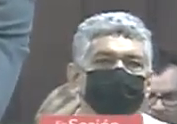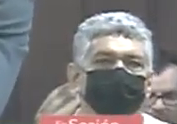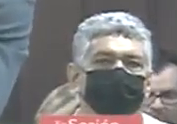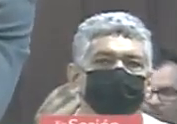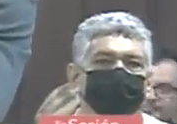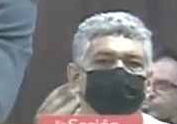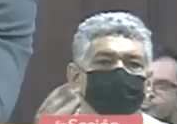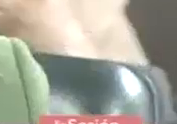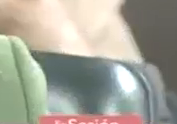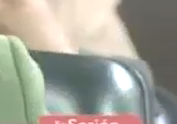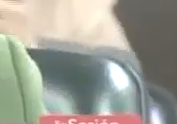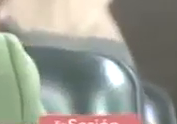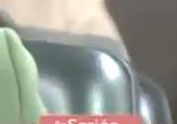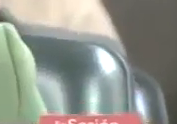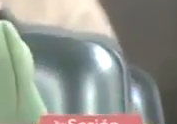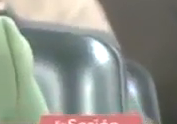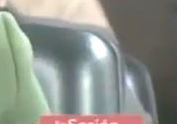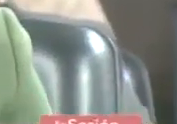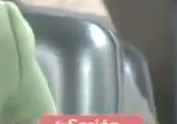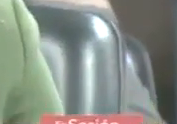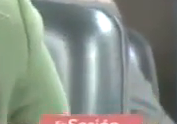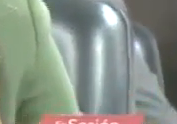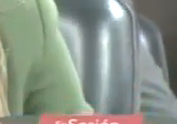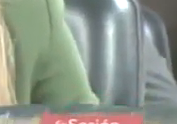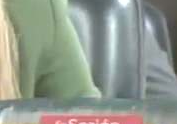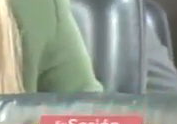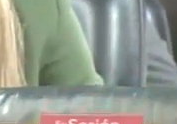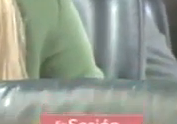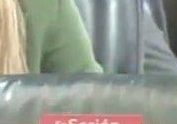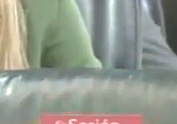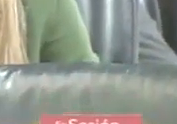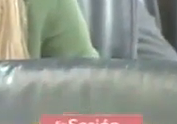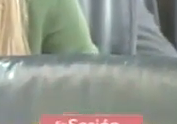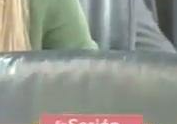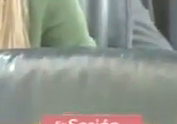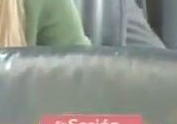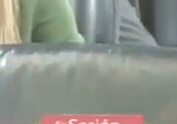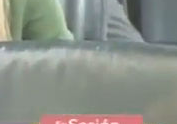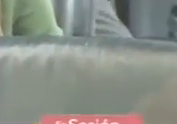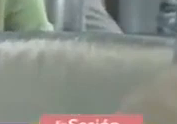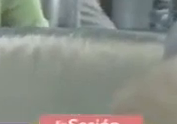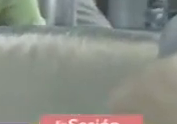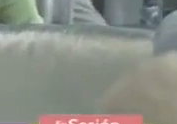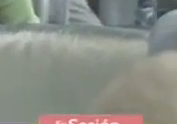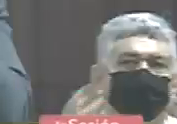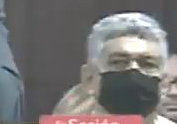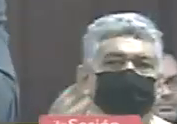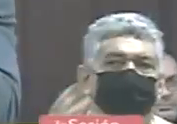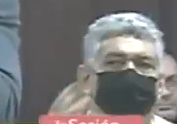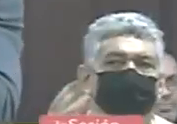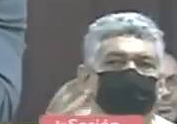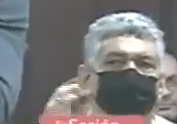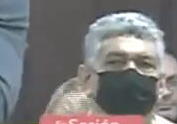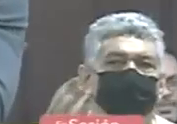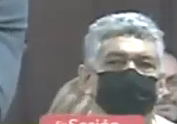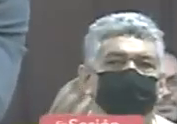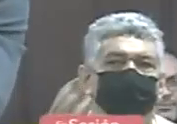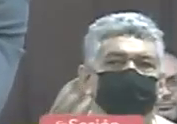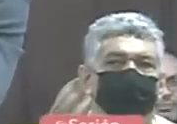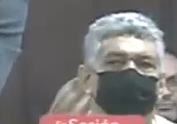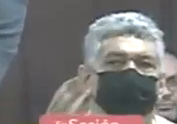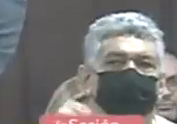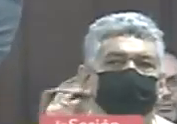el título y la figura de nuestro libertador Simón Bolívar. Como lo decía nuestra colega Robexa, bastaron algunos segundos de la